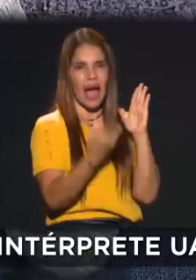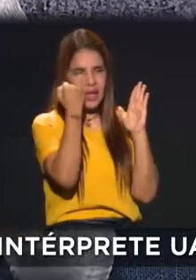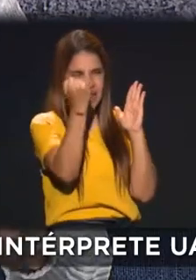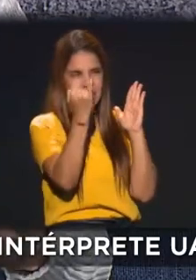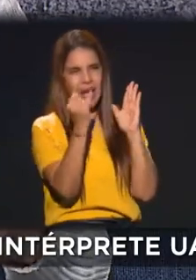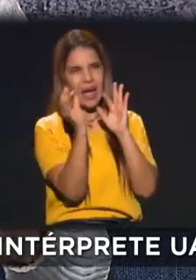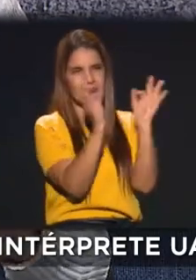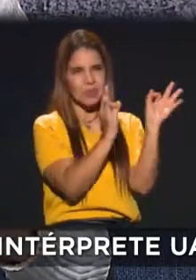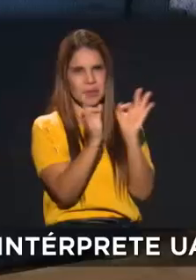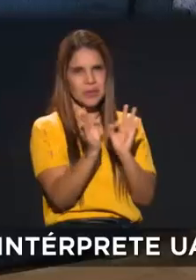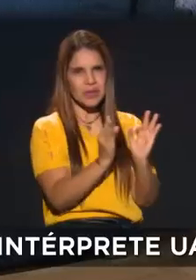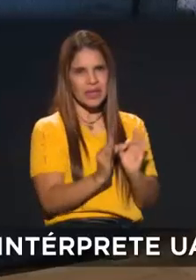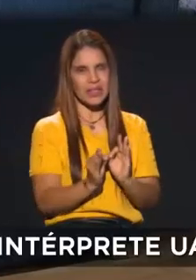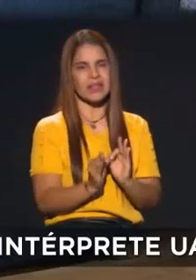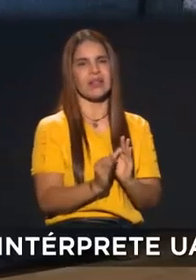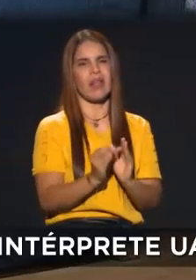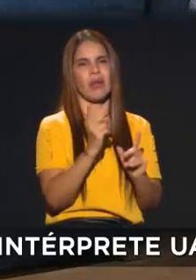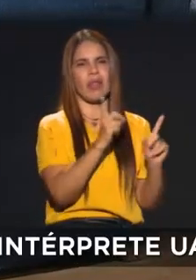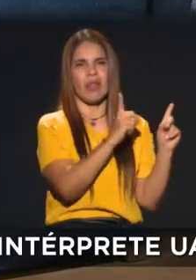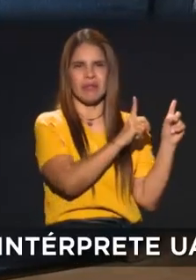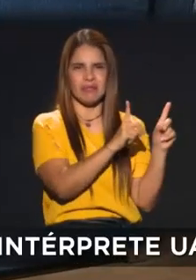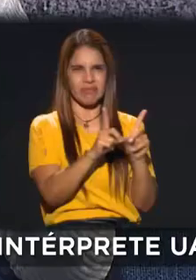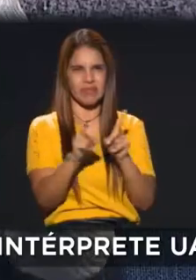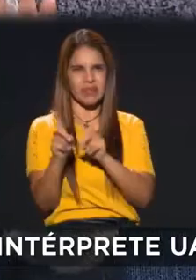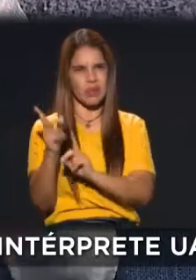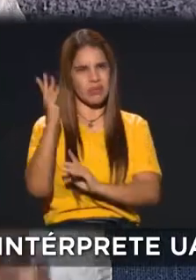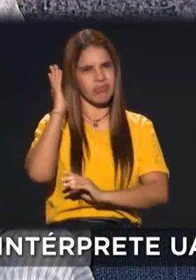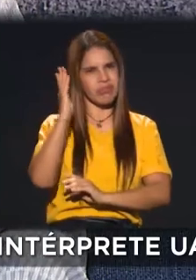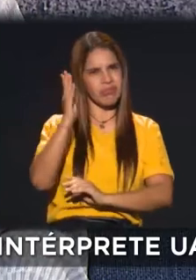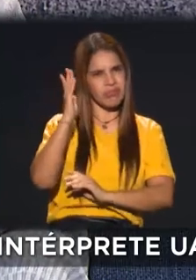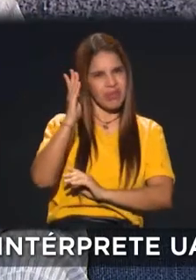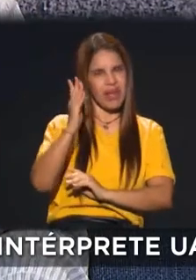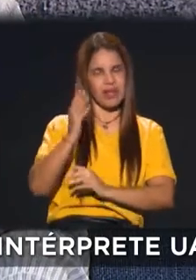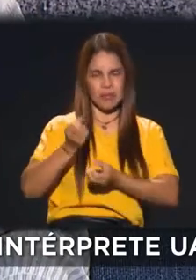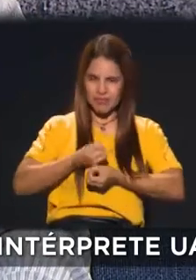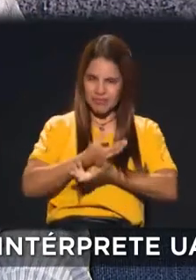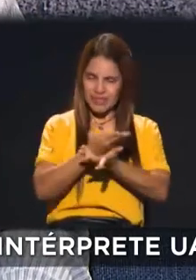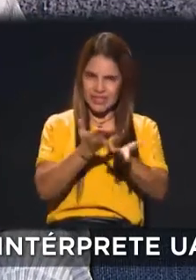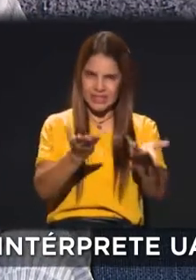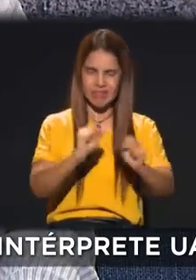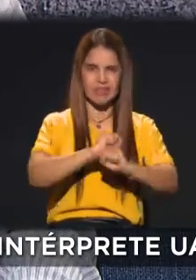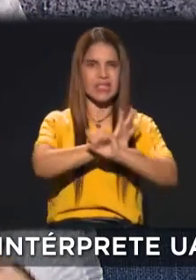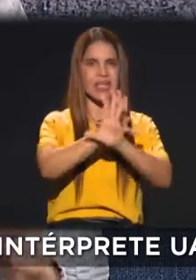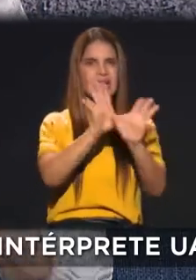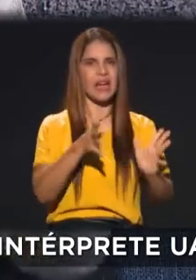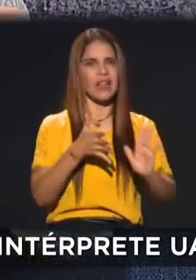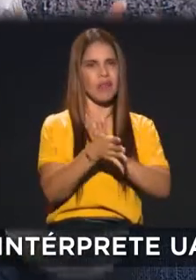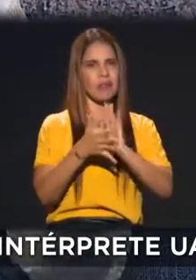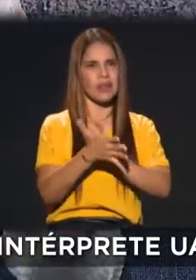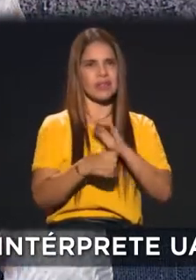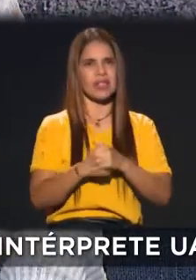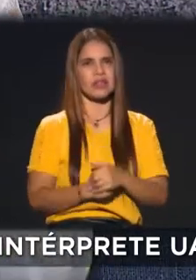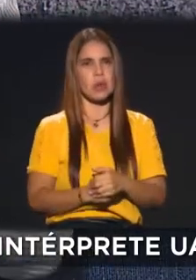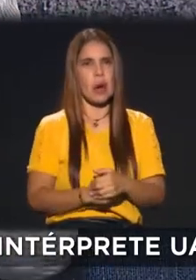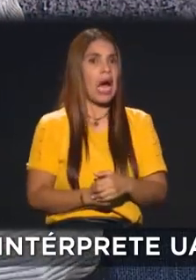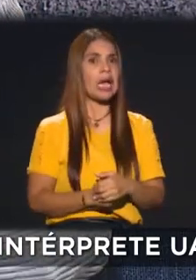ir estructurando un discurso que permita comprender al otro lo que nosotros queremos decir en una manera más clara. Si uno va a la mansalva sin tener